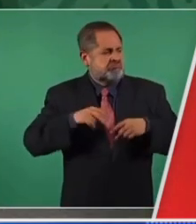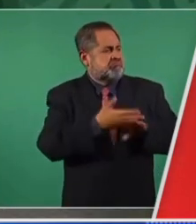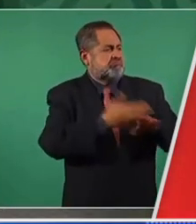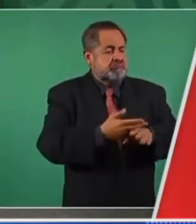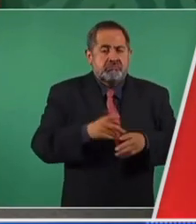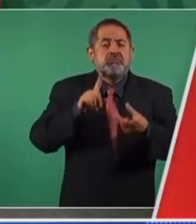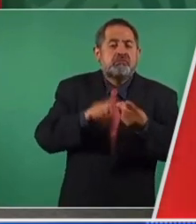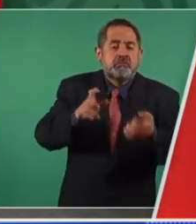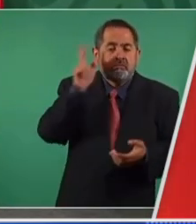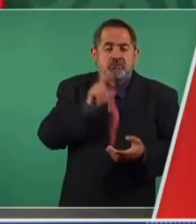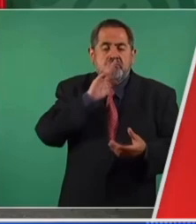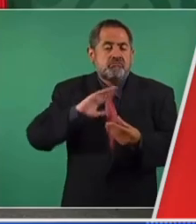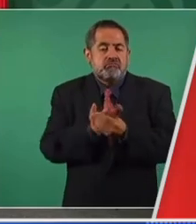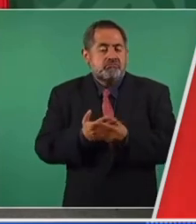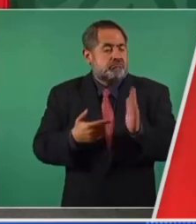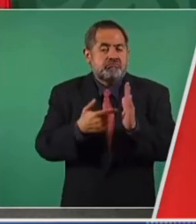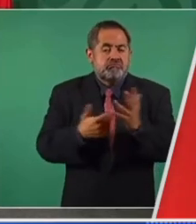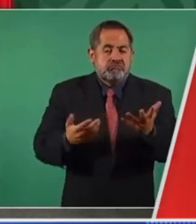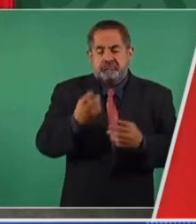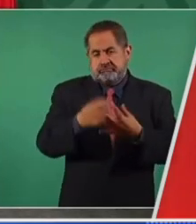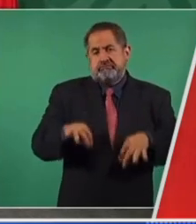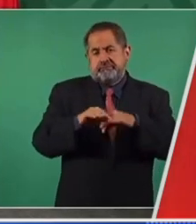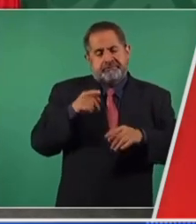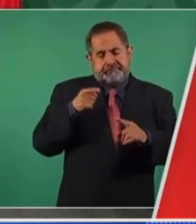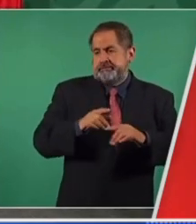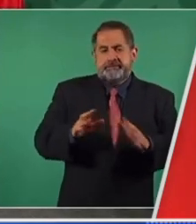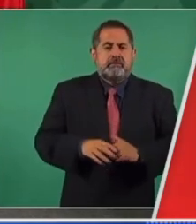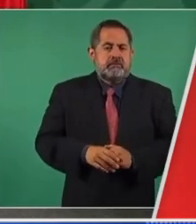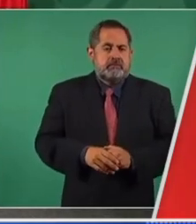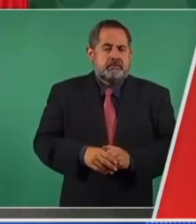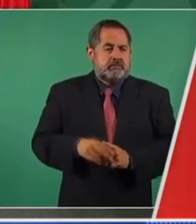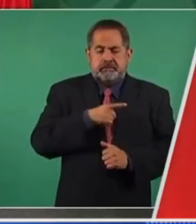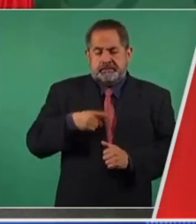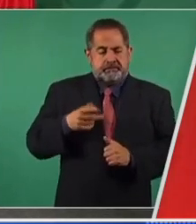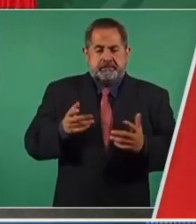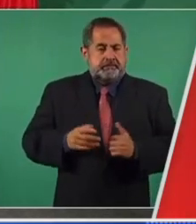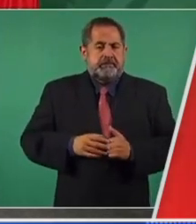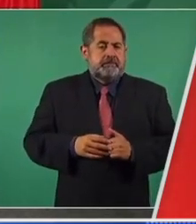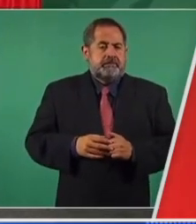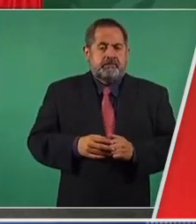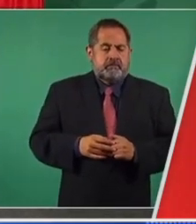sin elementos, que no haya juicios sumarios, que no haya